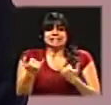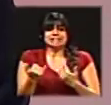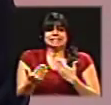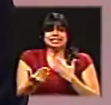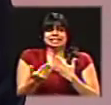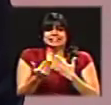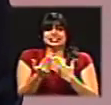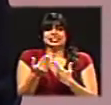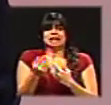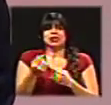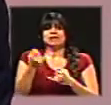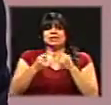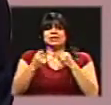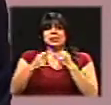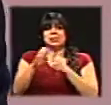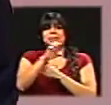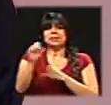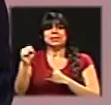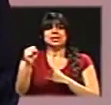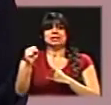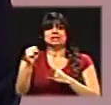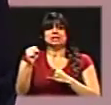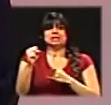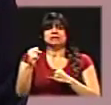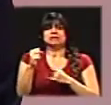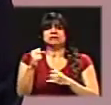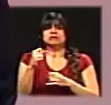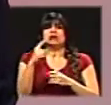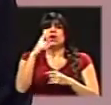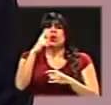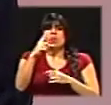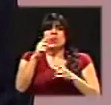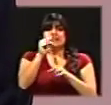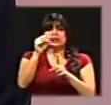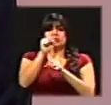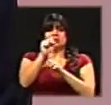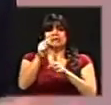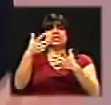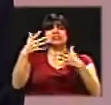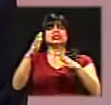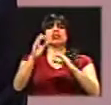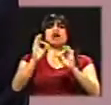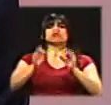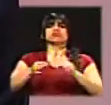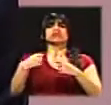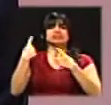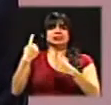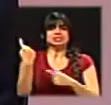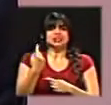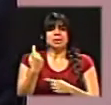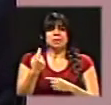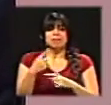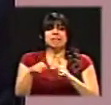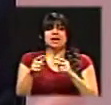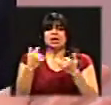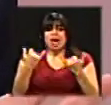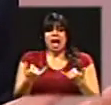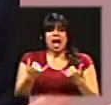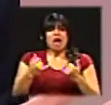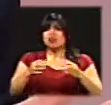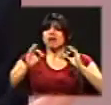casi finalizando el mes, que tuviésemos, digamos, de alguna manera un escenario tan indefinido. Teniendo aún ese escenario tan